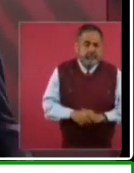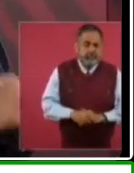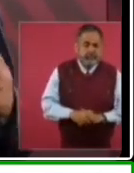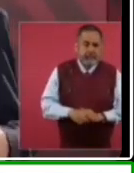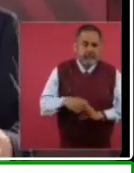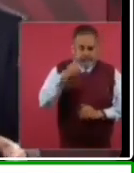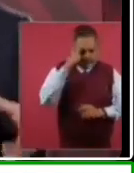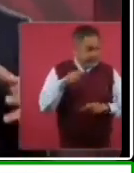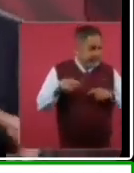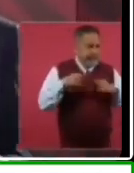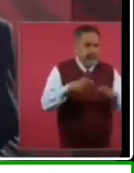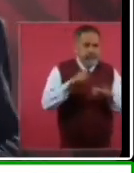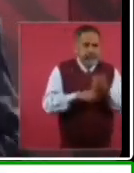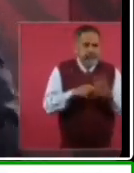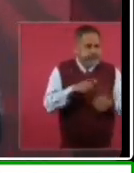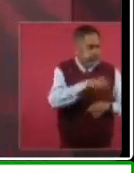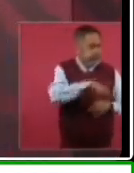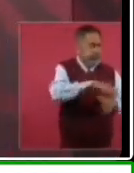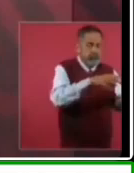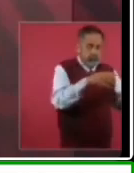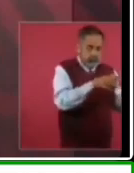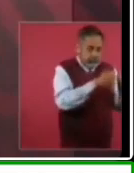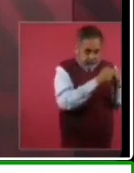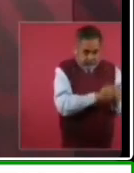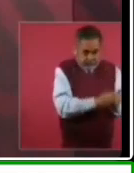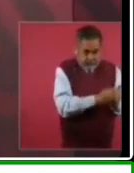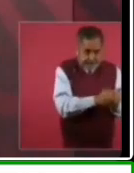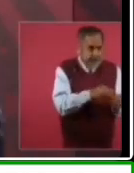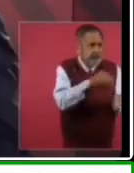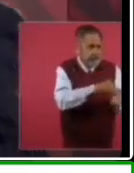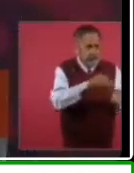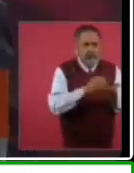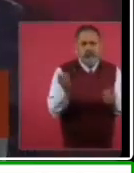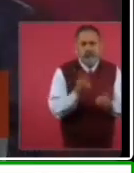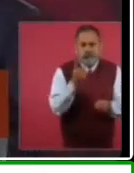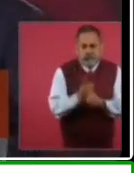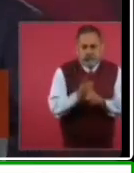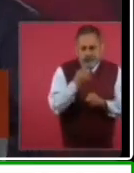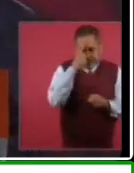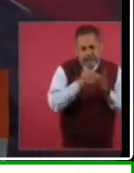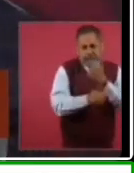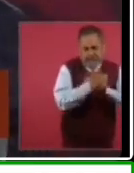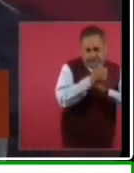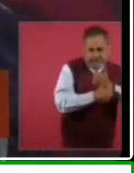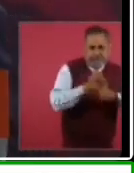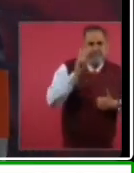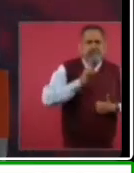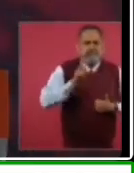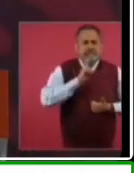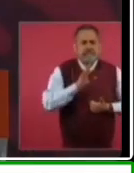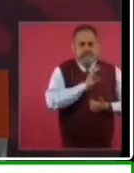que se garantice que los que están tengan